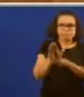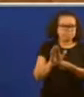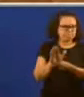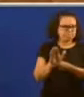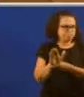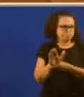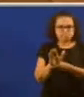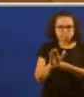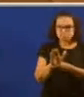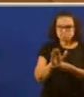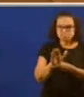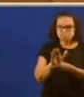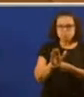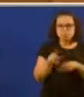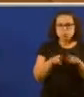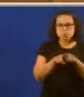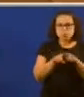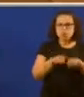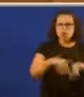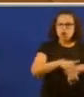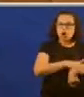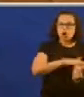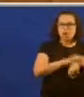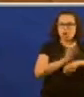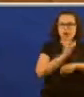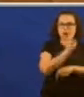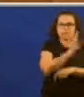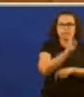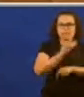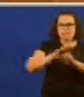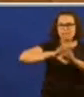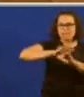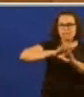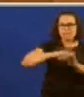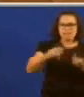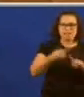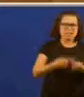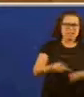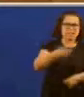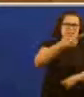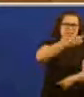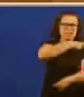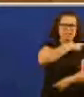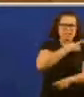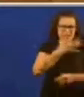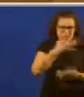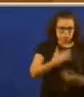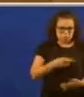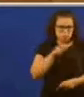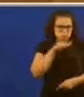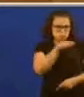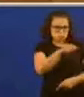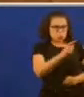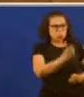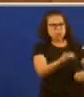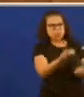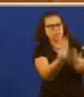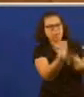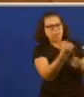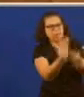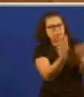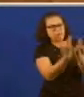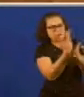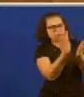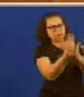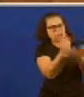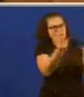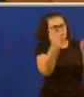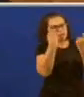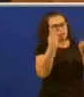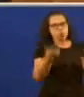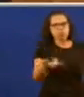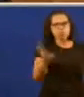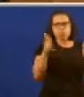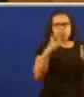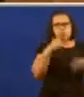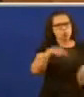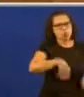Son vostedes un goberno de dereita extrema, e xa lle digo que non aceptamos leccións de democracia do Partido Popular.